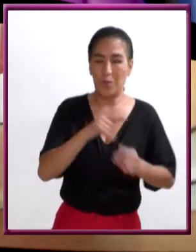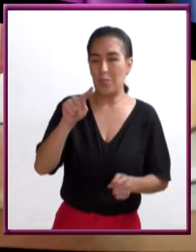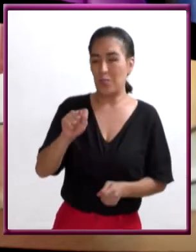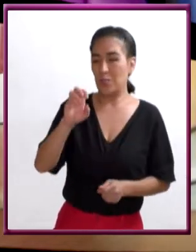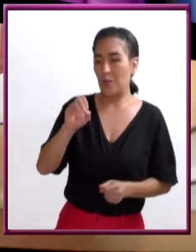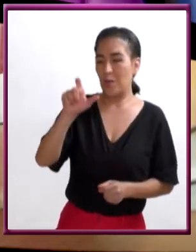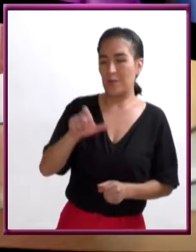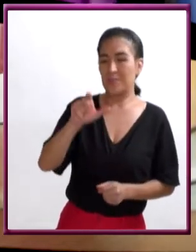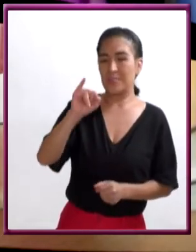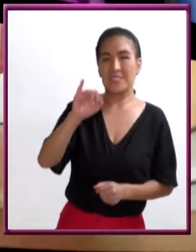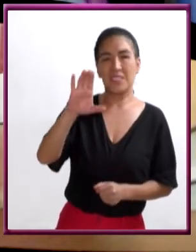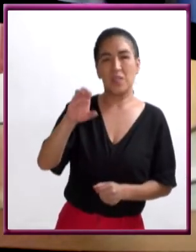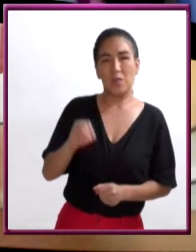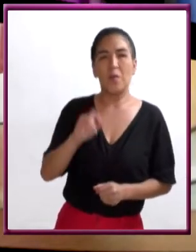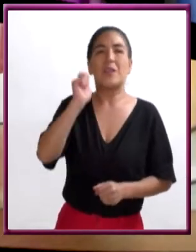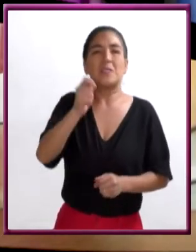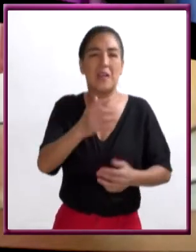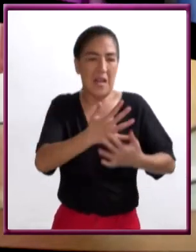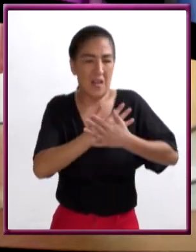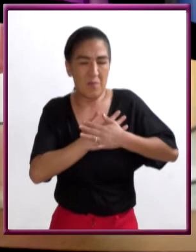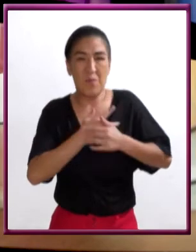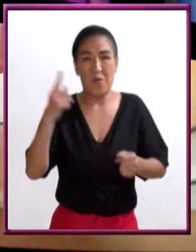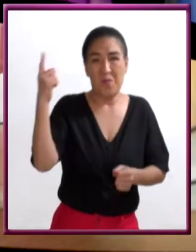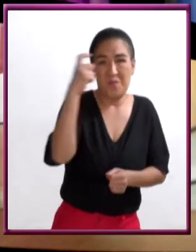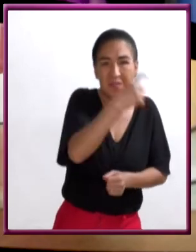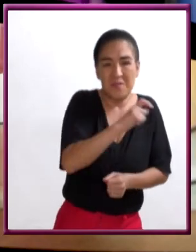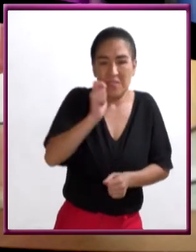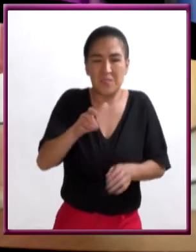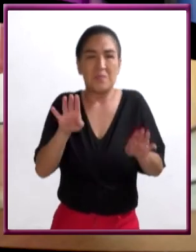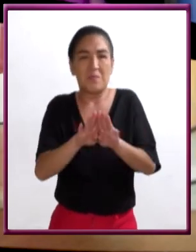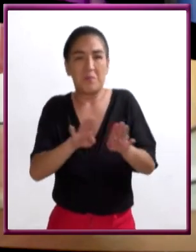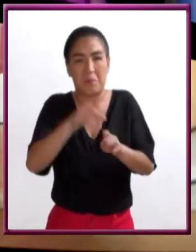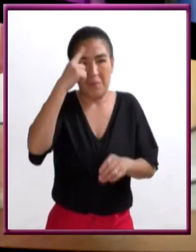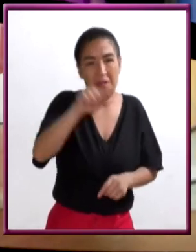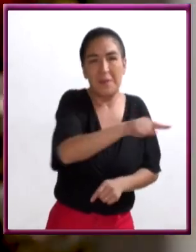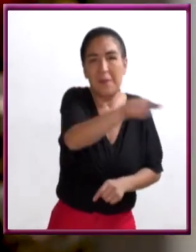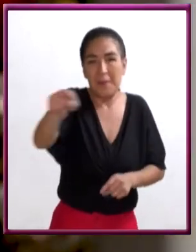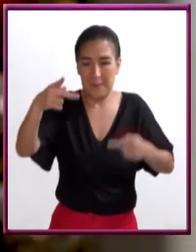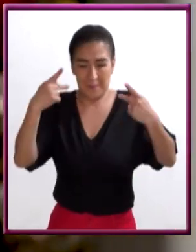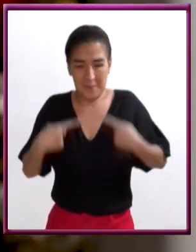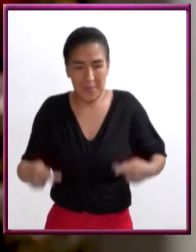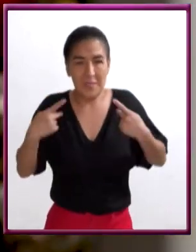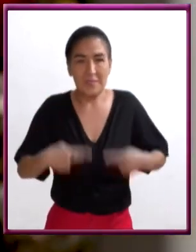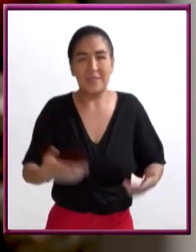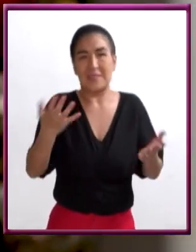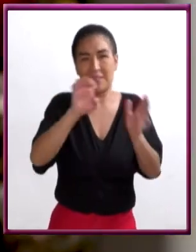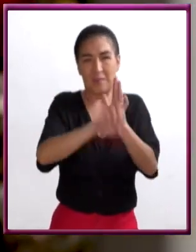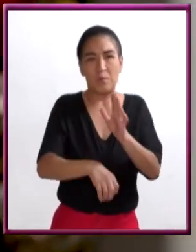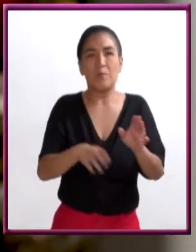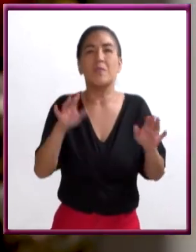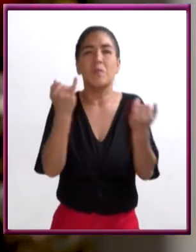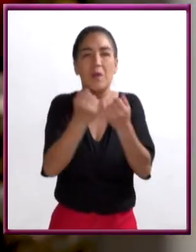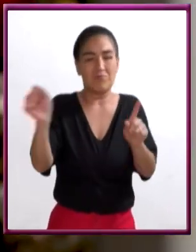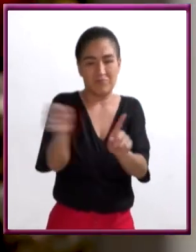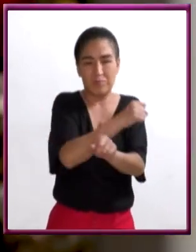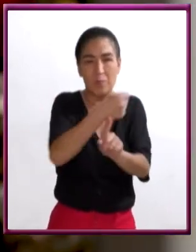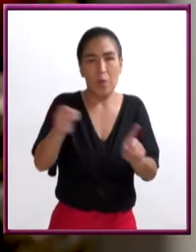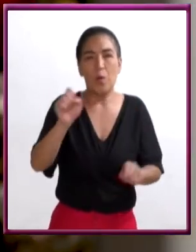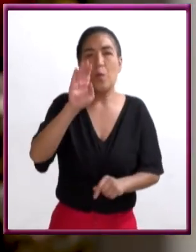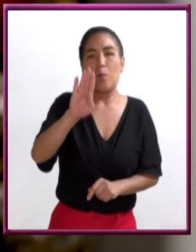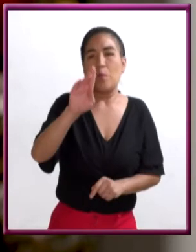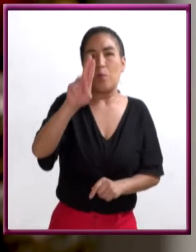tóxico, tanto para ellos como para sus víctimas. O sea, es como en la cuestión del